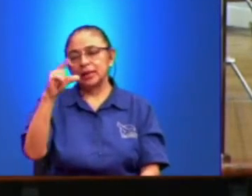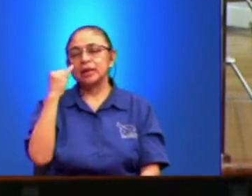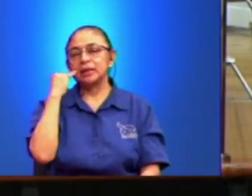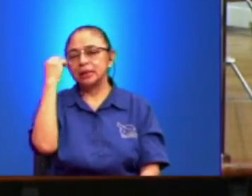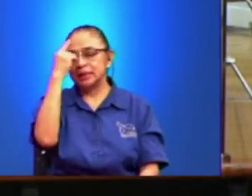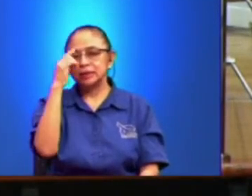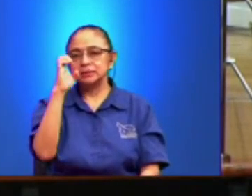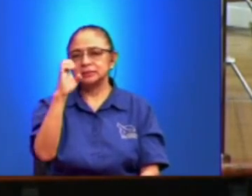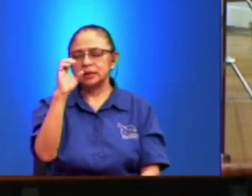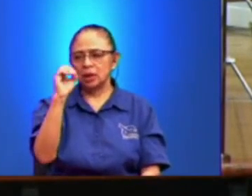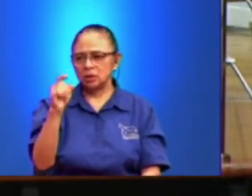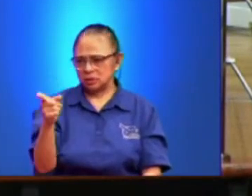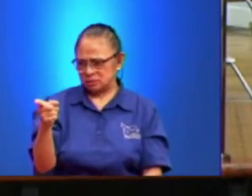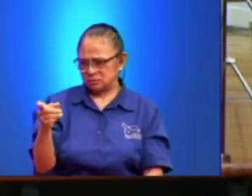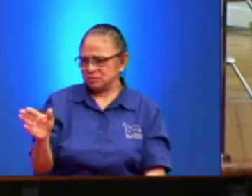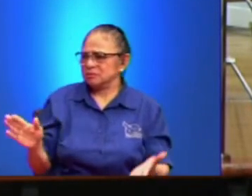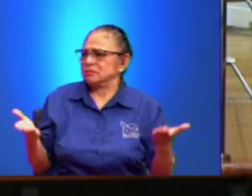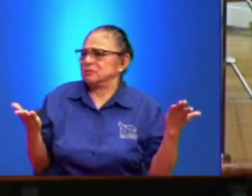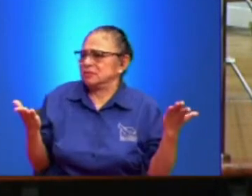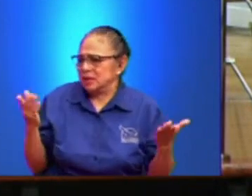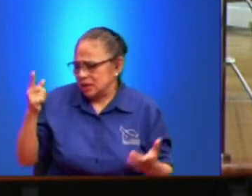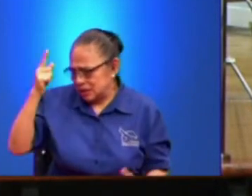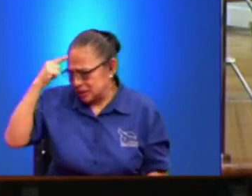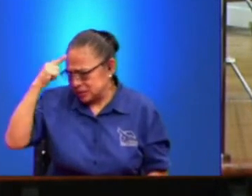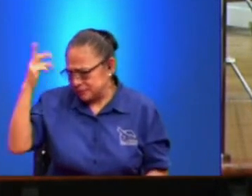que estás pensando